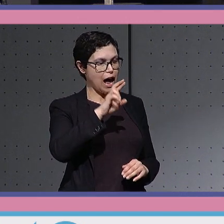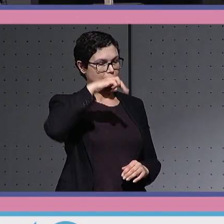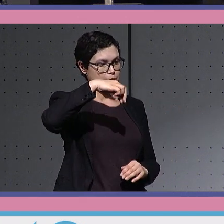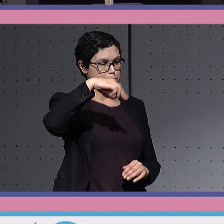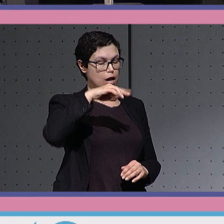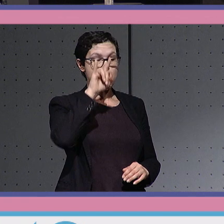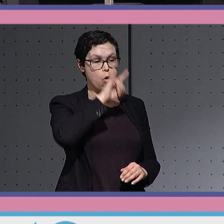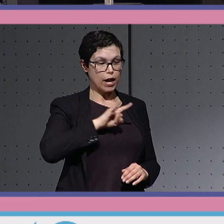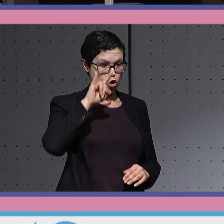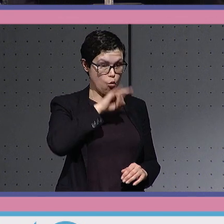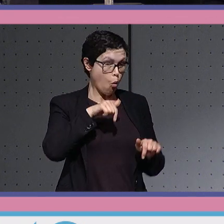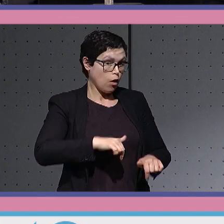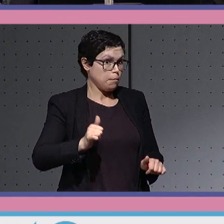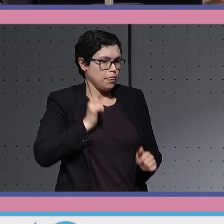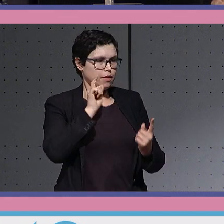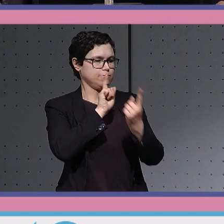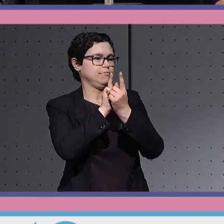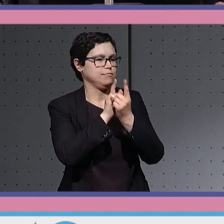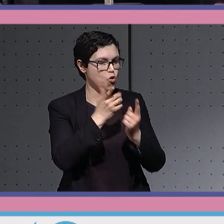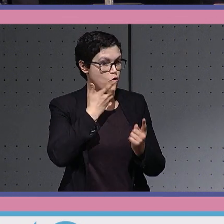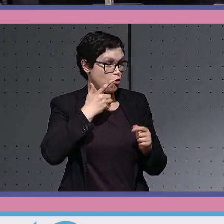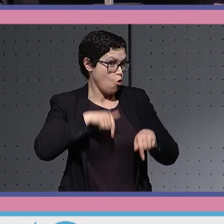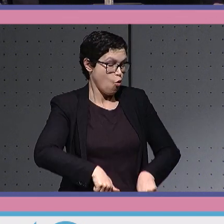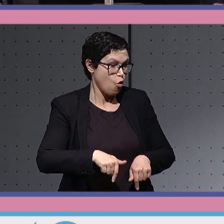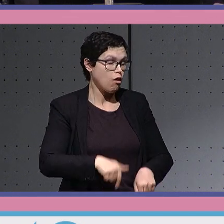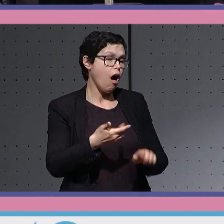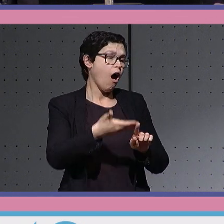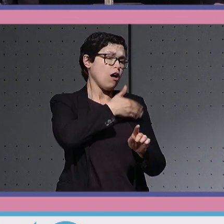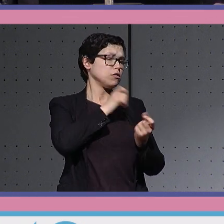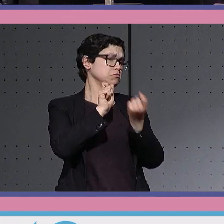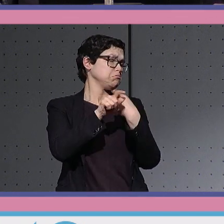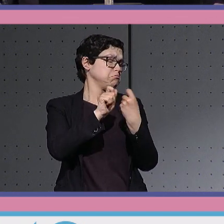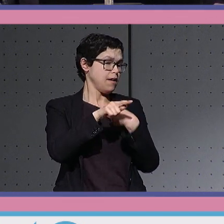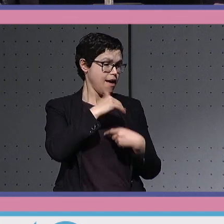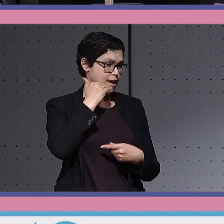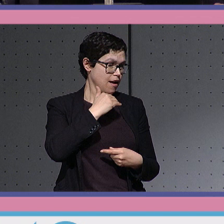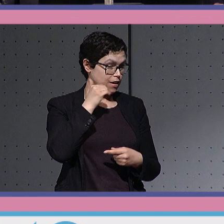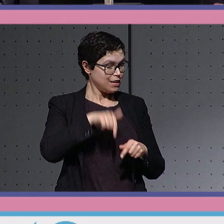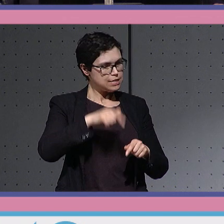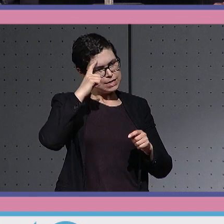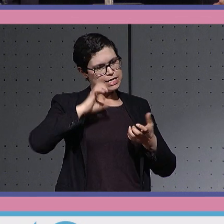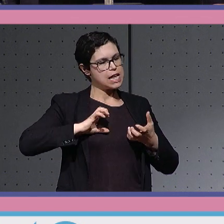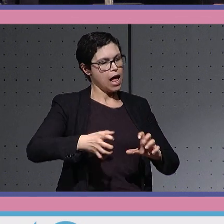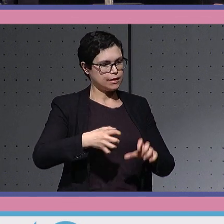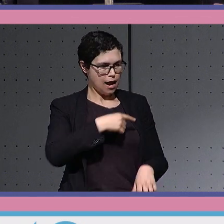de conocerla hoy mismo, hemos tenido pues algún contacto por correo electrónico estos días. Ella es psiquiatra